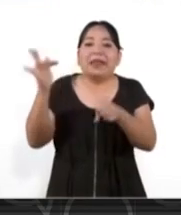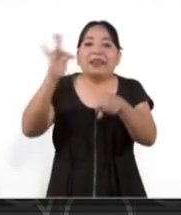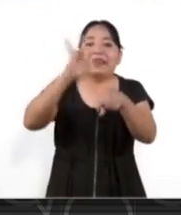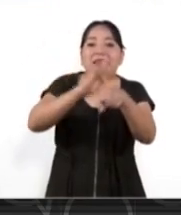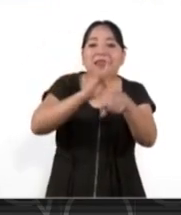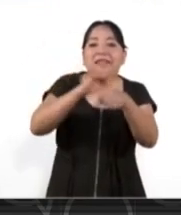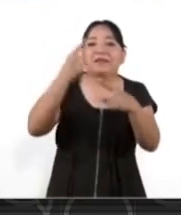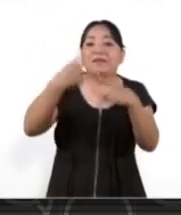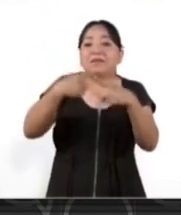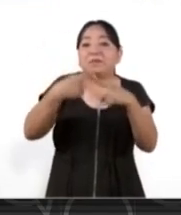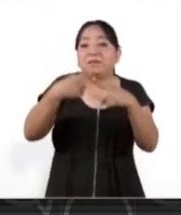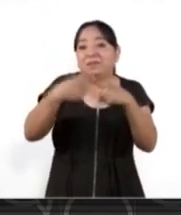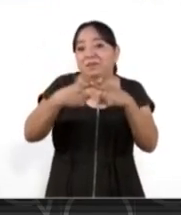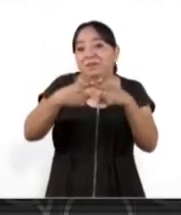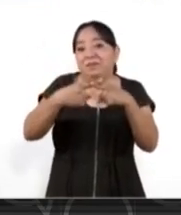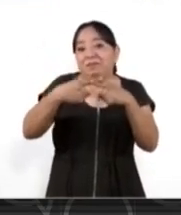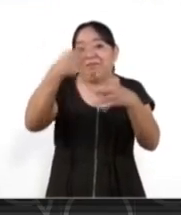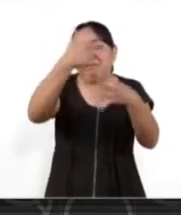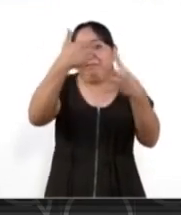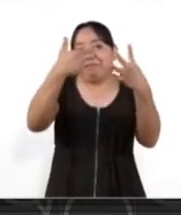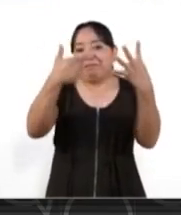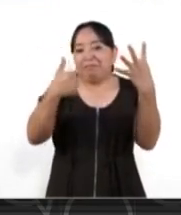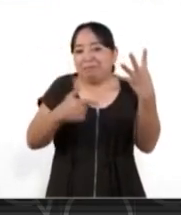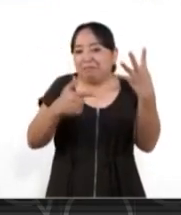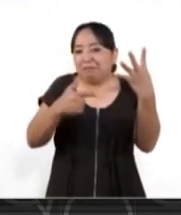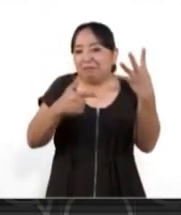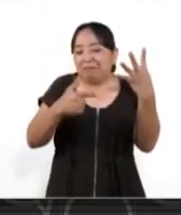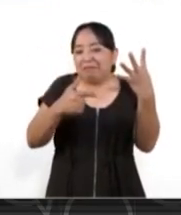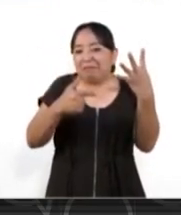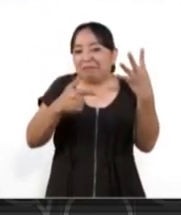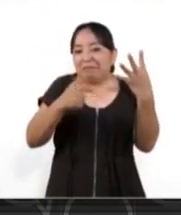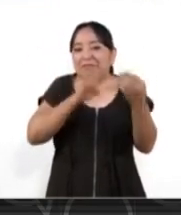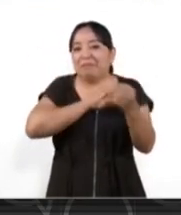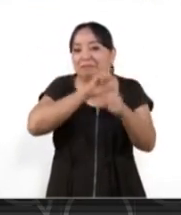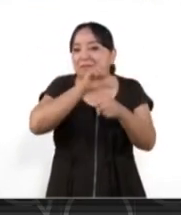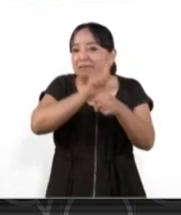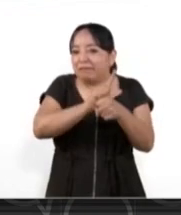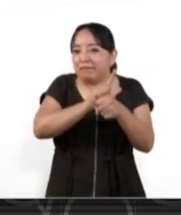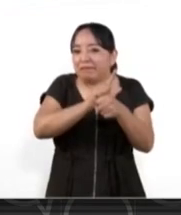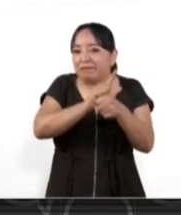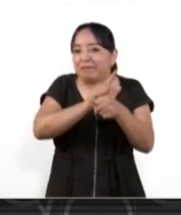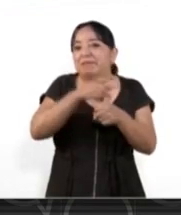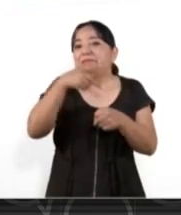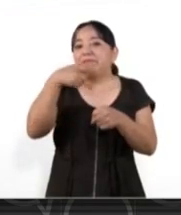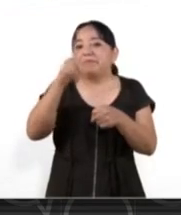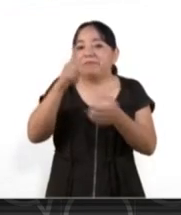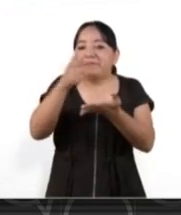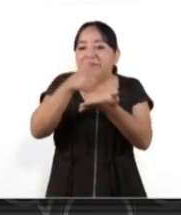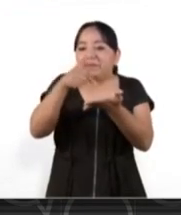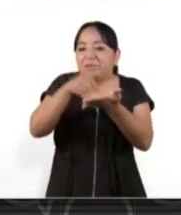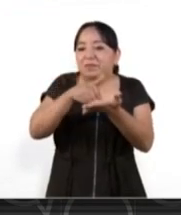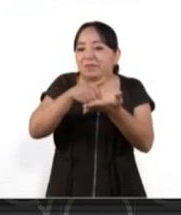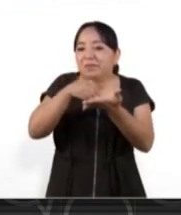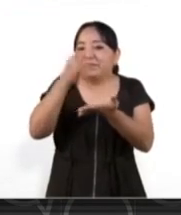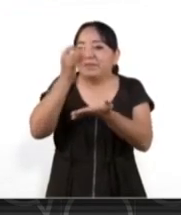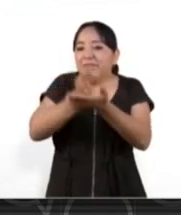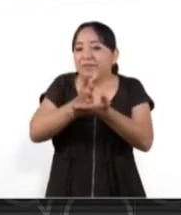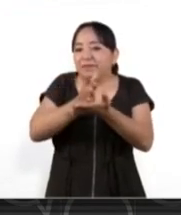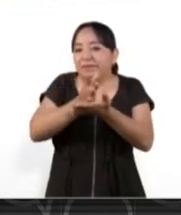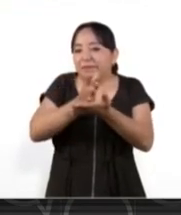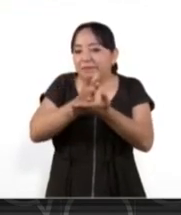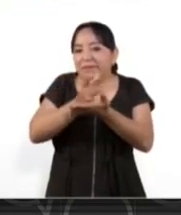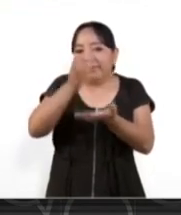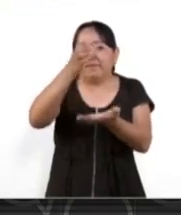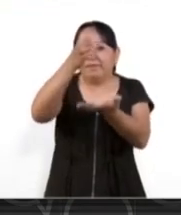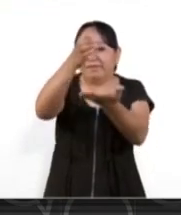tiene características muy especiales, pero normalmente se llevan a cabo eventos en lugares muy exclusivos. Y ahora, por primera